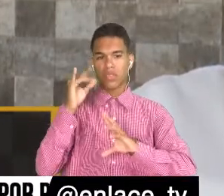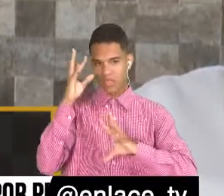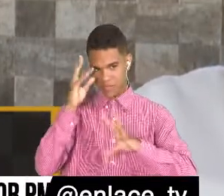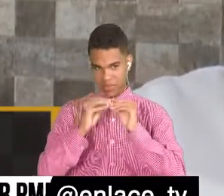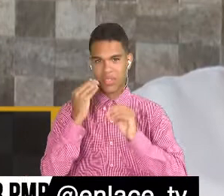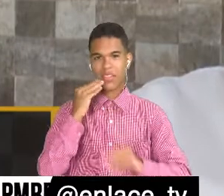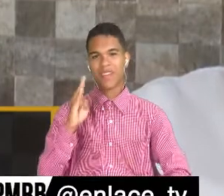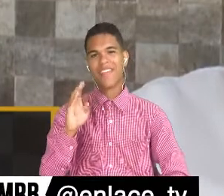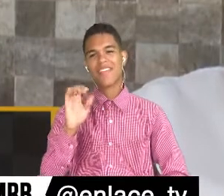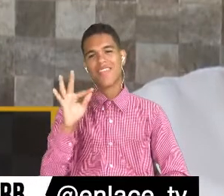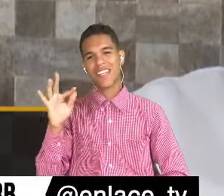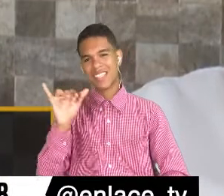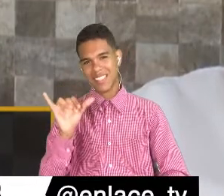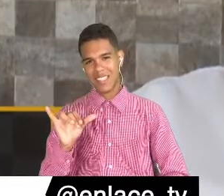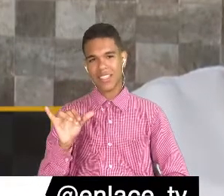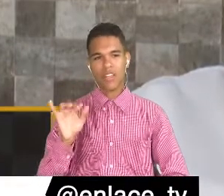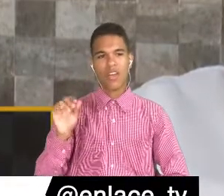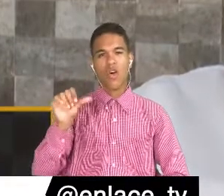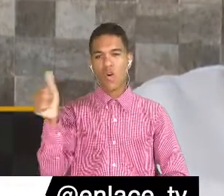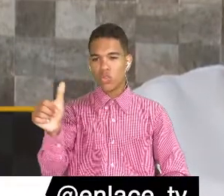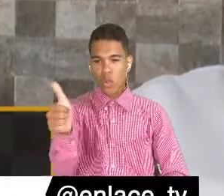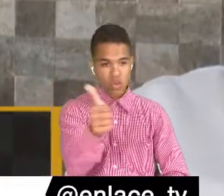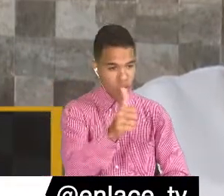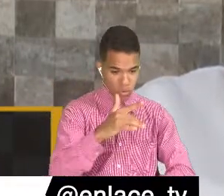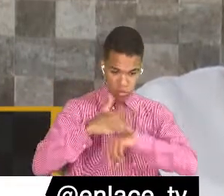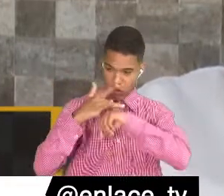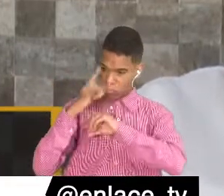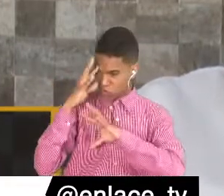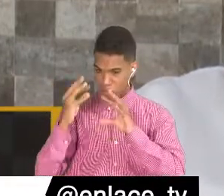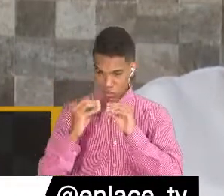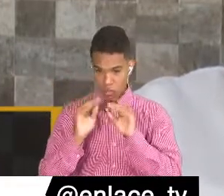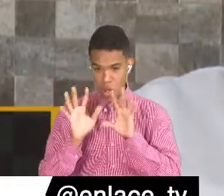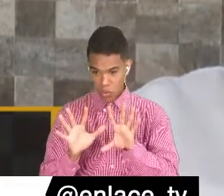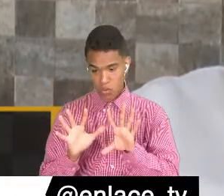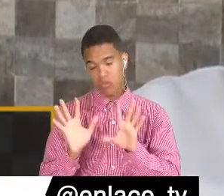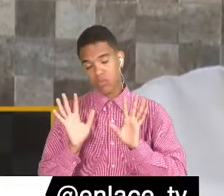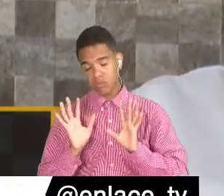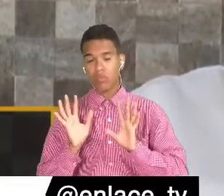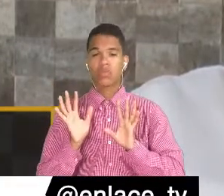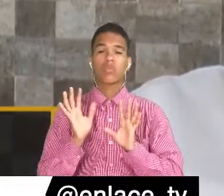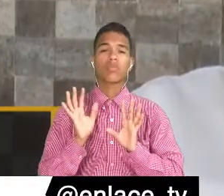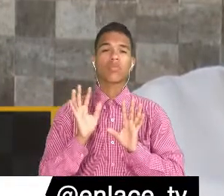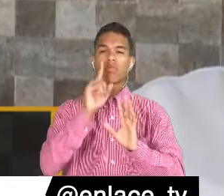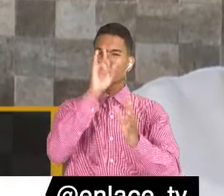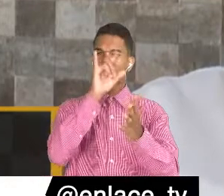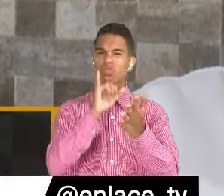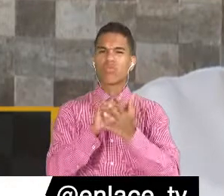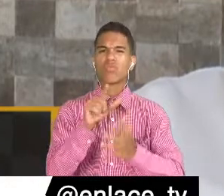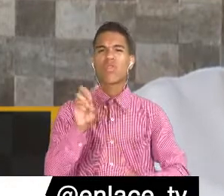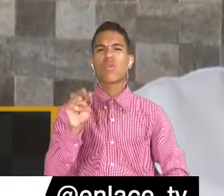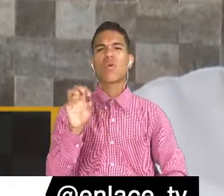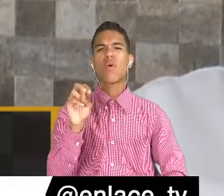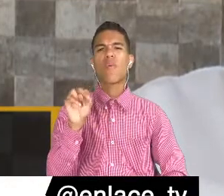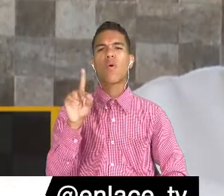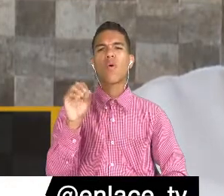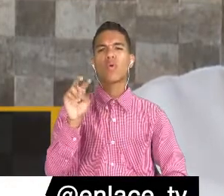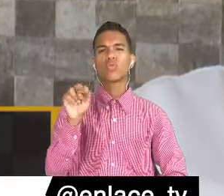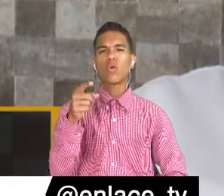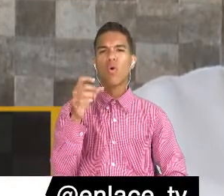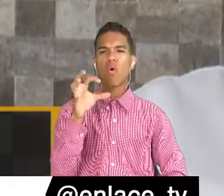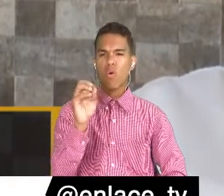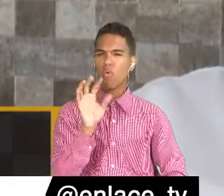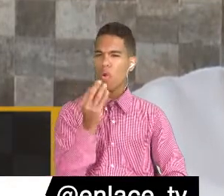y con los demás animadores de la parroquia, de la capilla, perdón, y creo que va a ser un mondongo y menú, el menú del